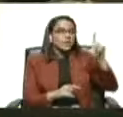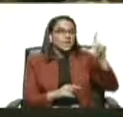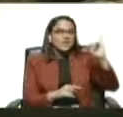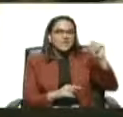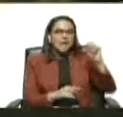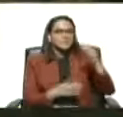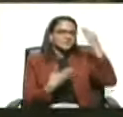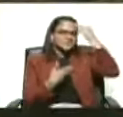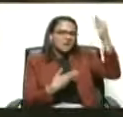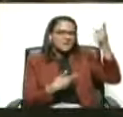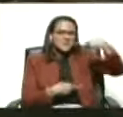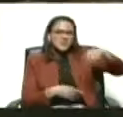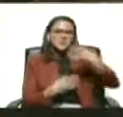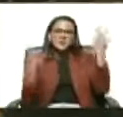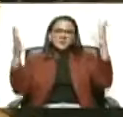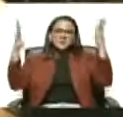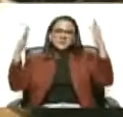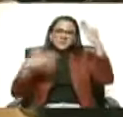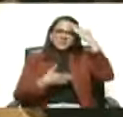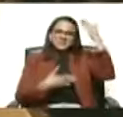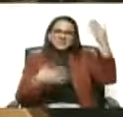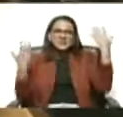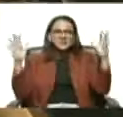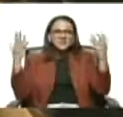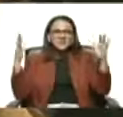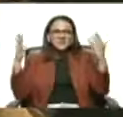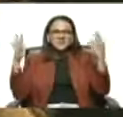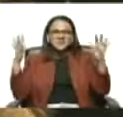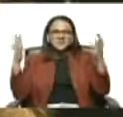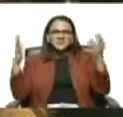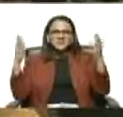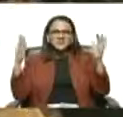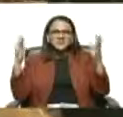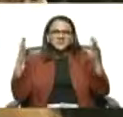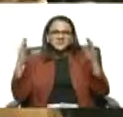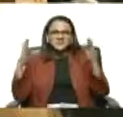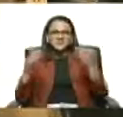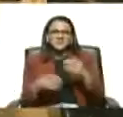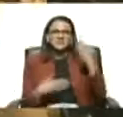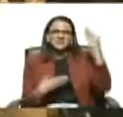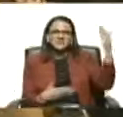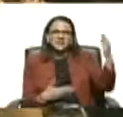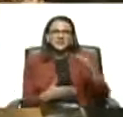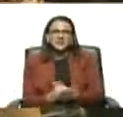presidente de nuestro Observatorio de Medidas Coercitivas Unilaterales.